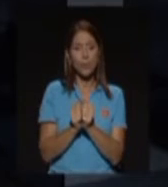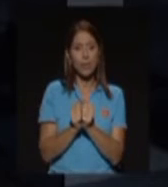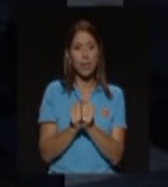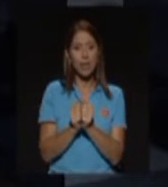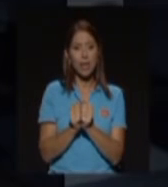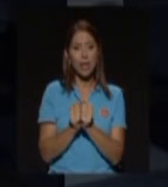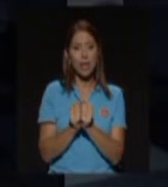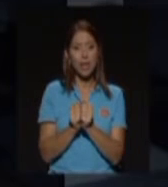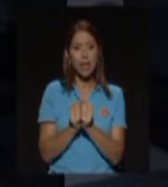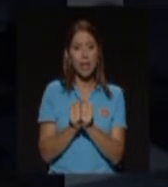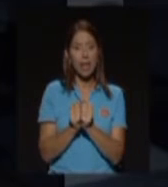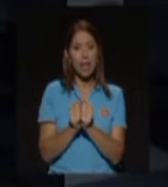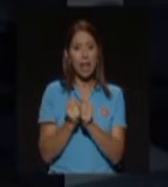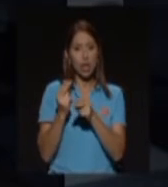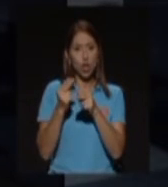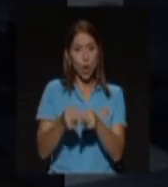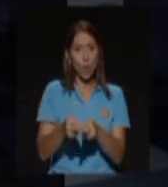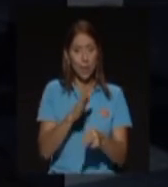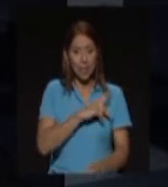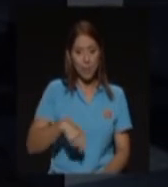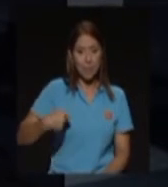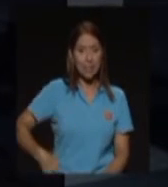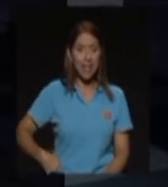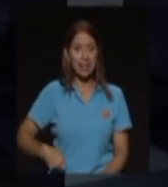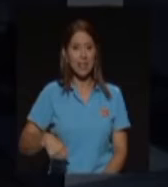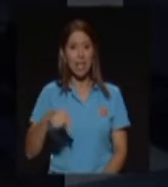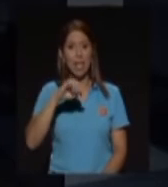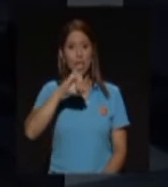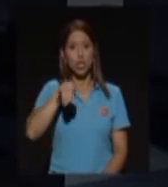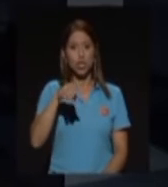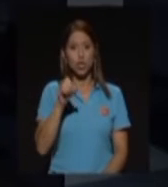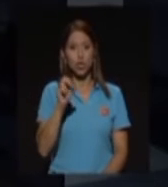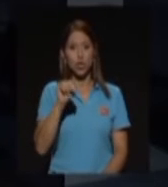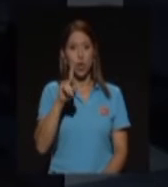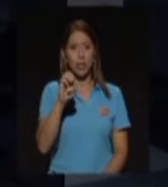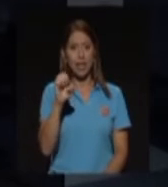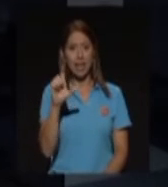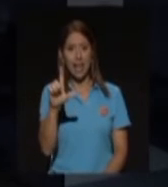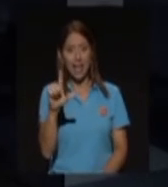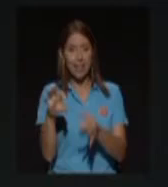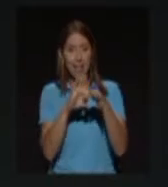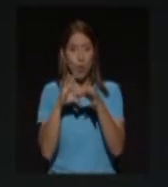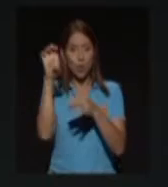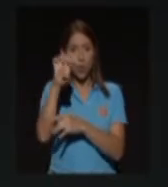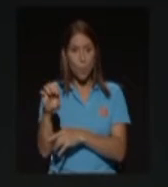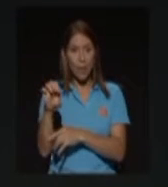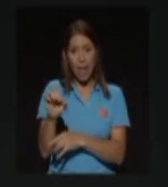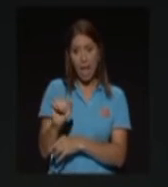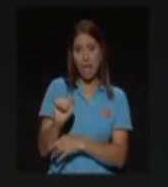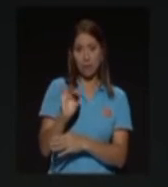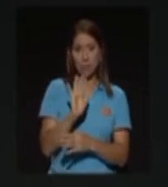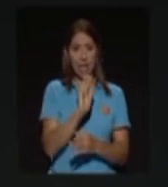nombre del presidente Juncker de la Unión Europea escrito por su mano y la firma